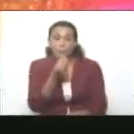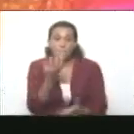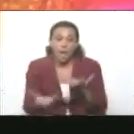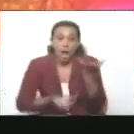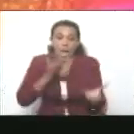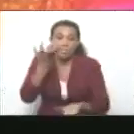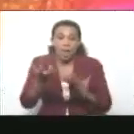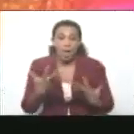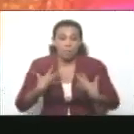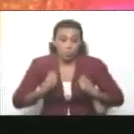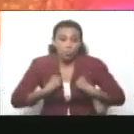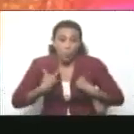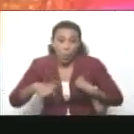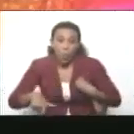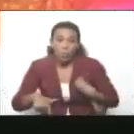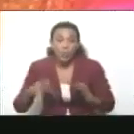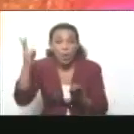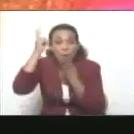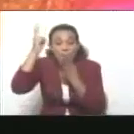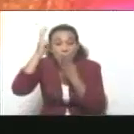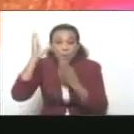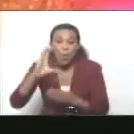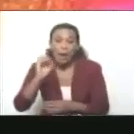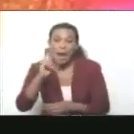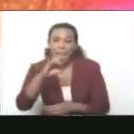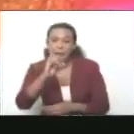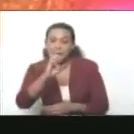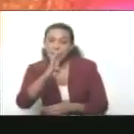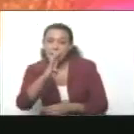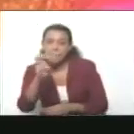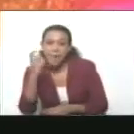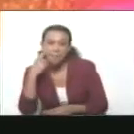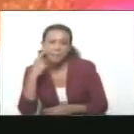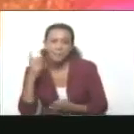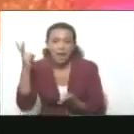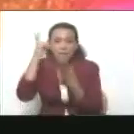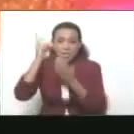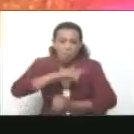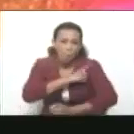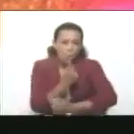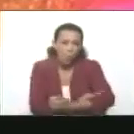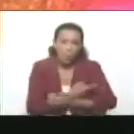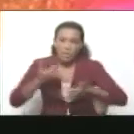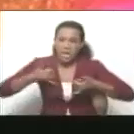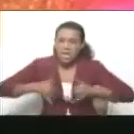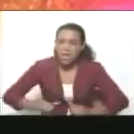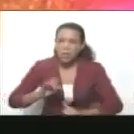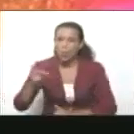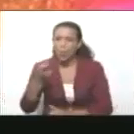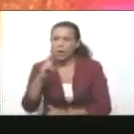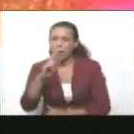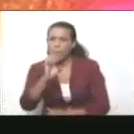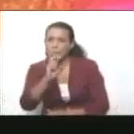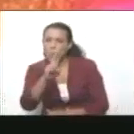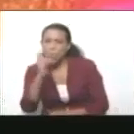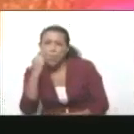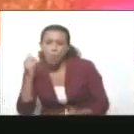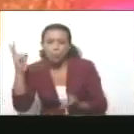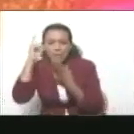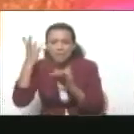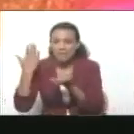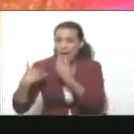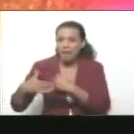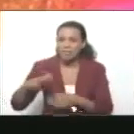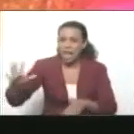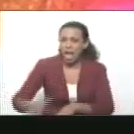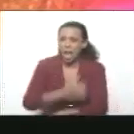ahí venimos nosotros, los indios caribes. De ahí vengo yo, el indio brazo duro, hijo de hueca y puro. Yo soy come candela, ¿viste?